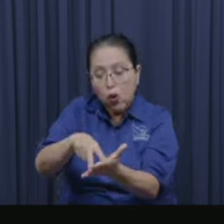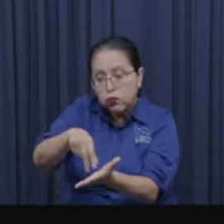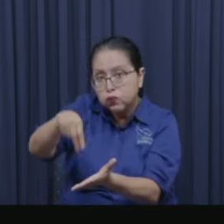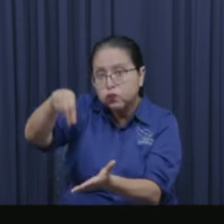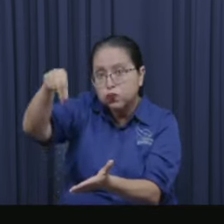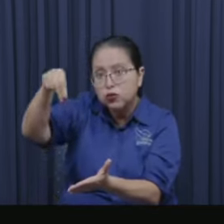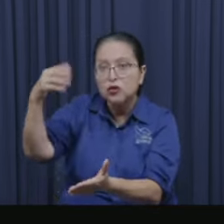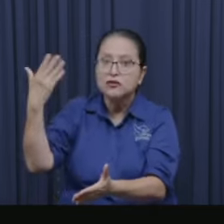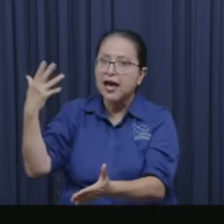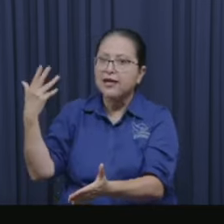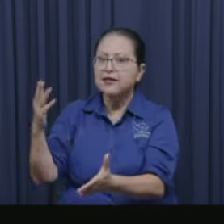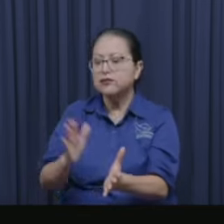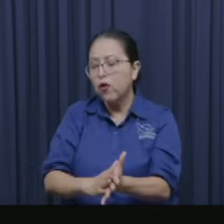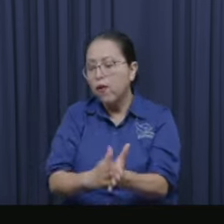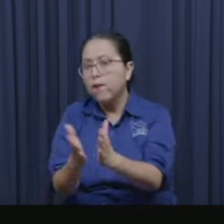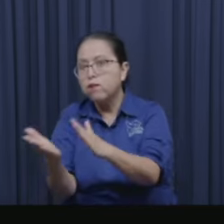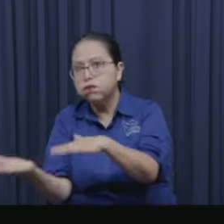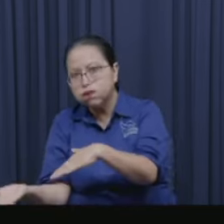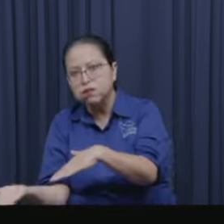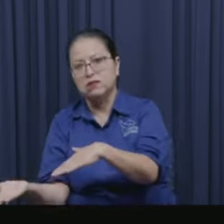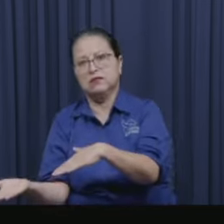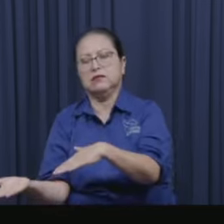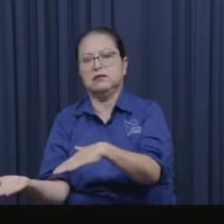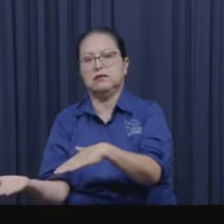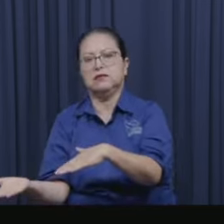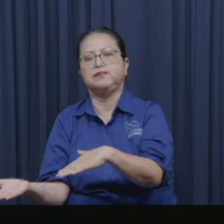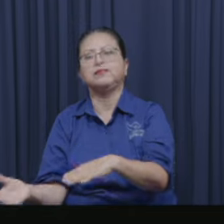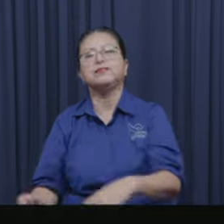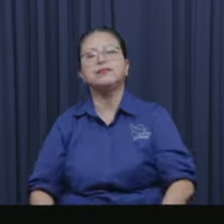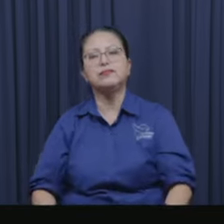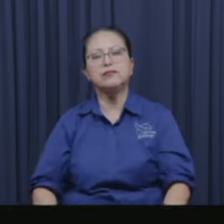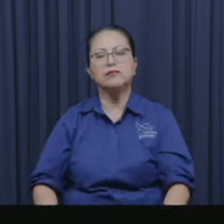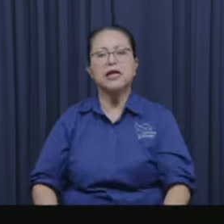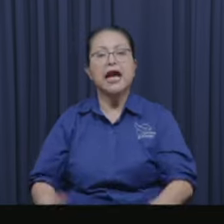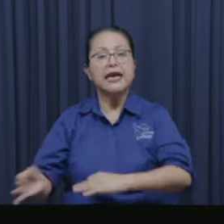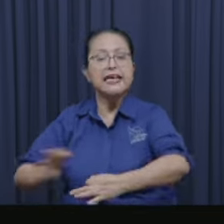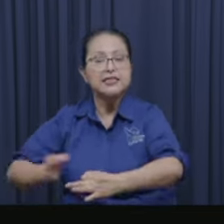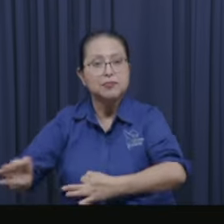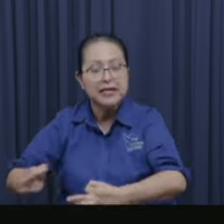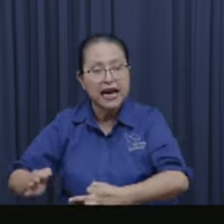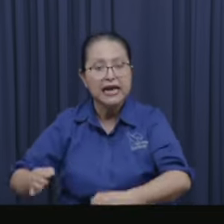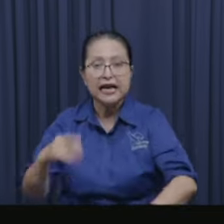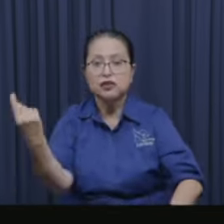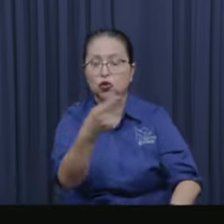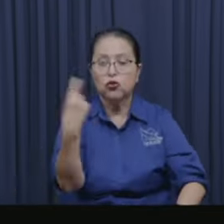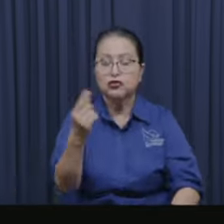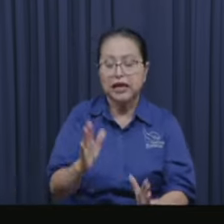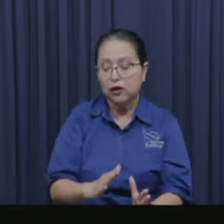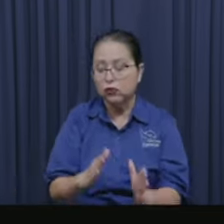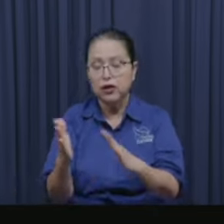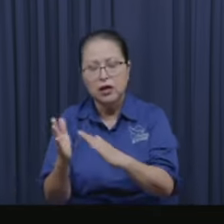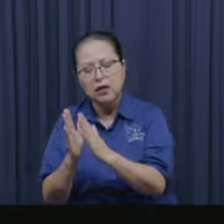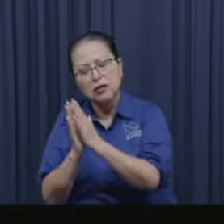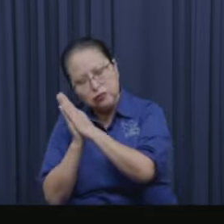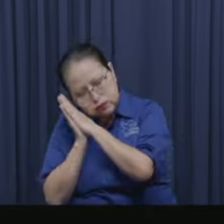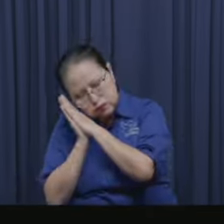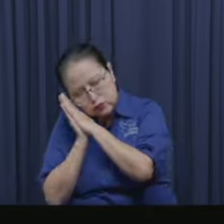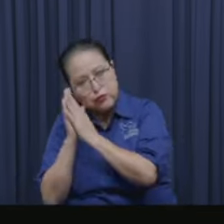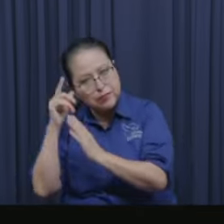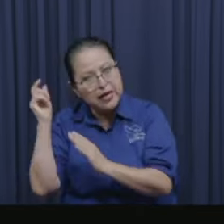él Entonces ahora empieza a haer una explicación de todos los que durm vion con él y después dice ellos y